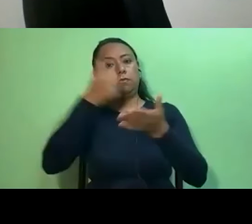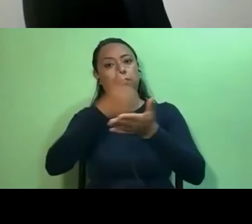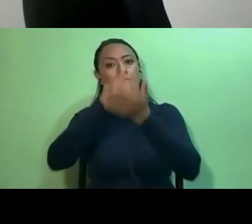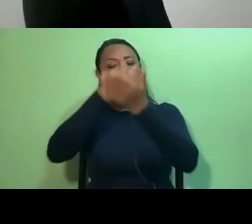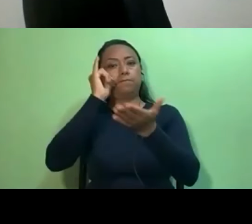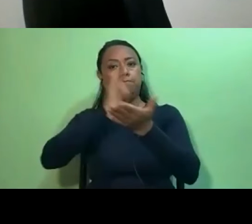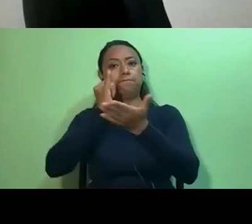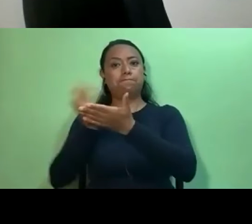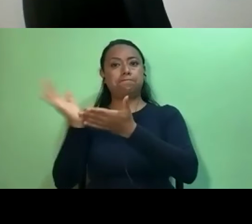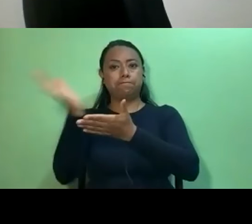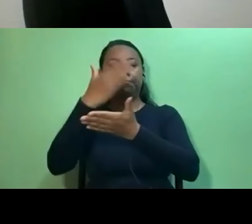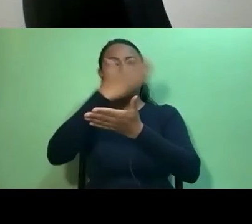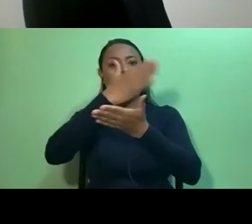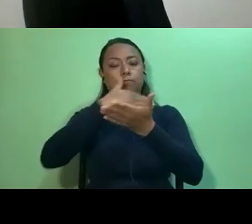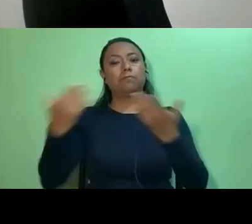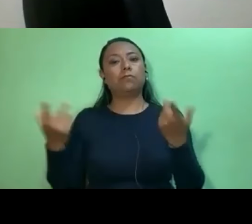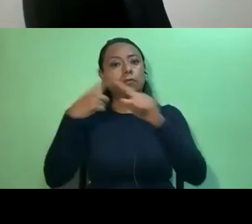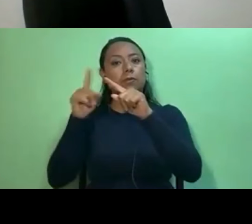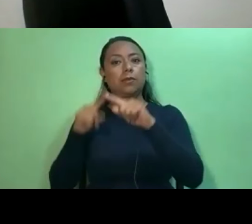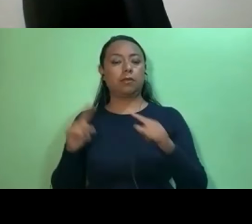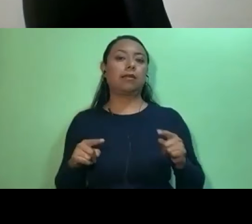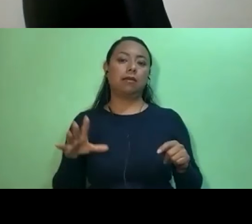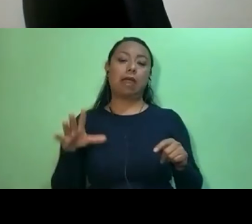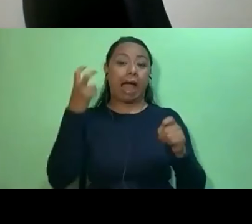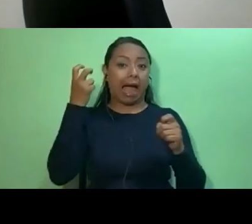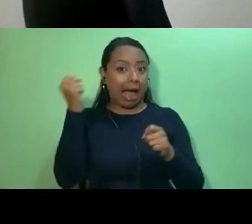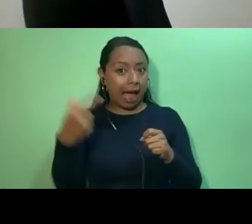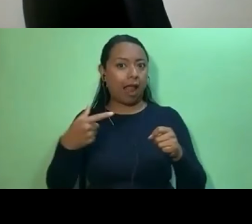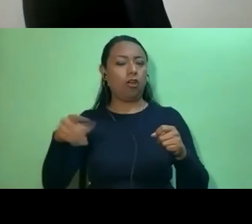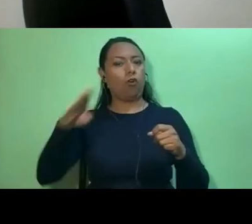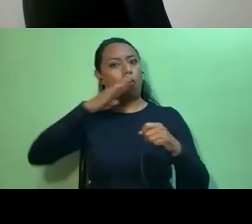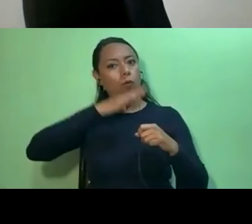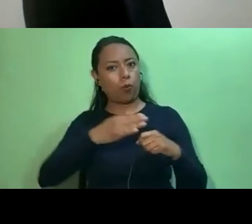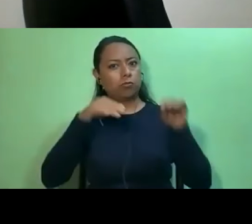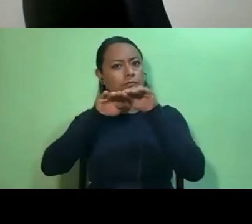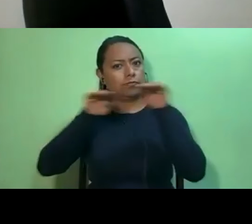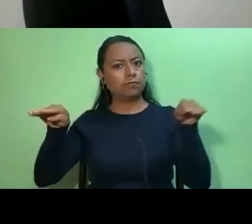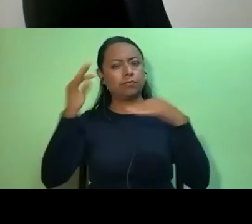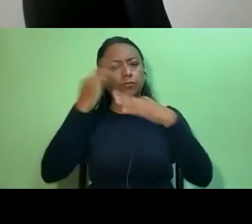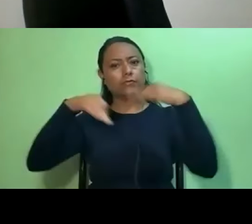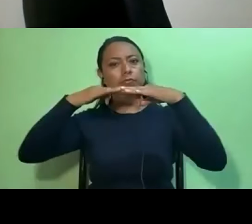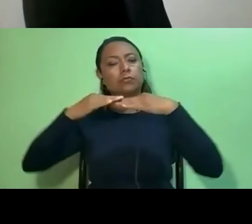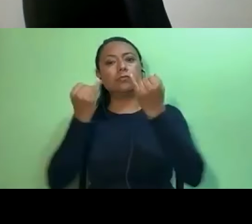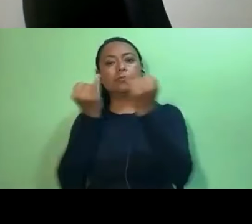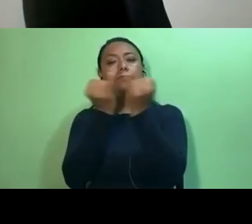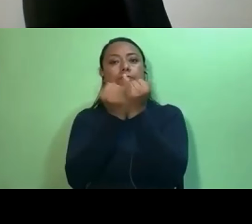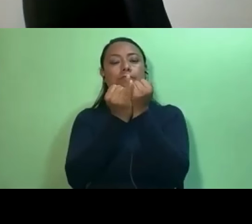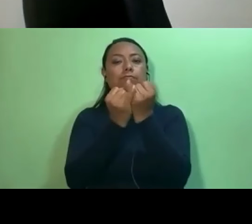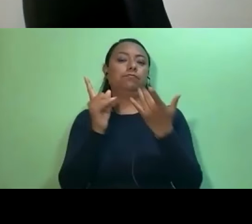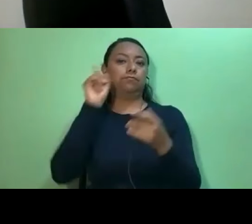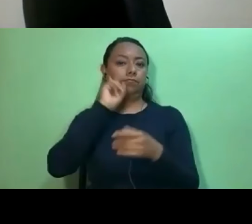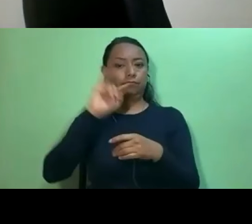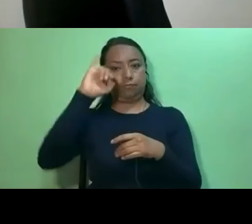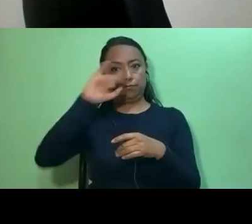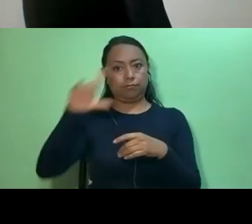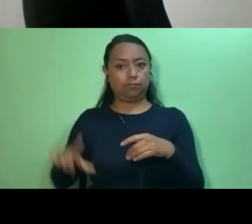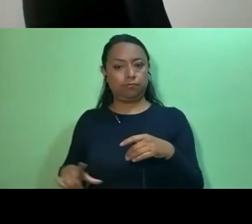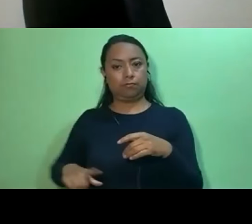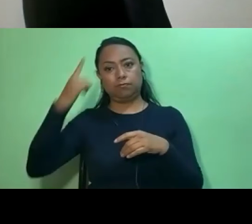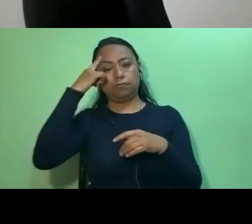recaudación, sin duda, por supuesto, que sea justa y equitativa, y por supuesto capacidades a la jefa de gobierno para poder ejercer